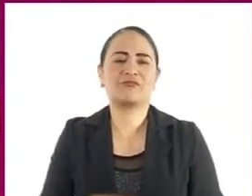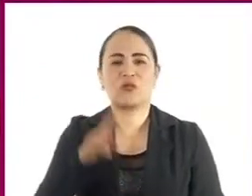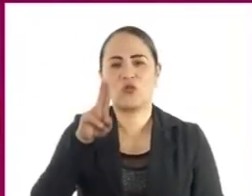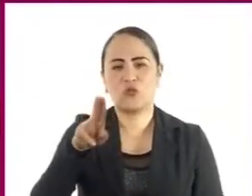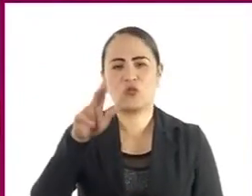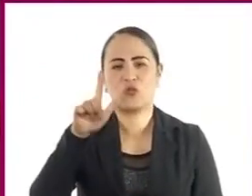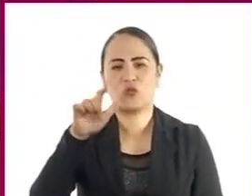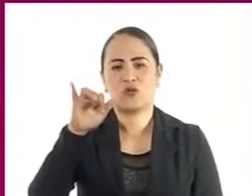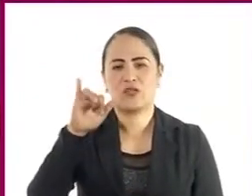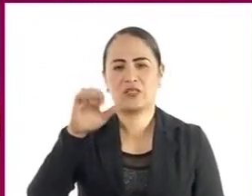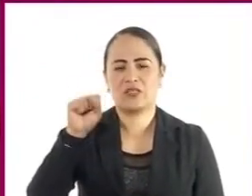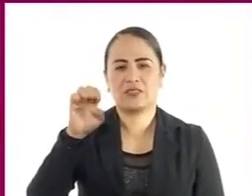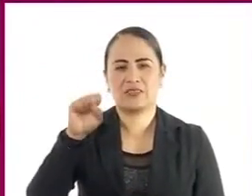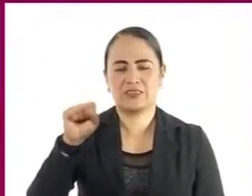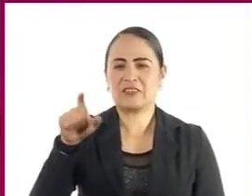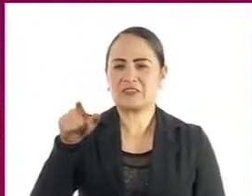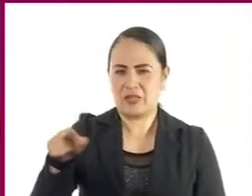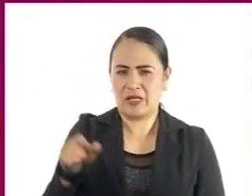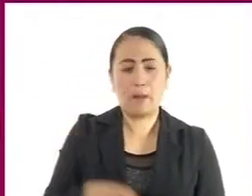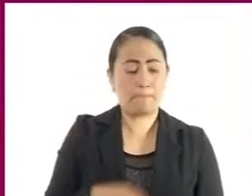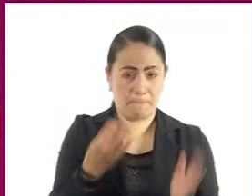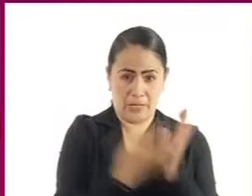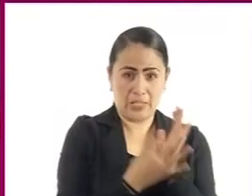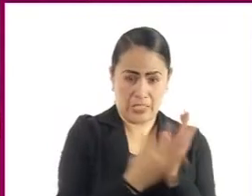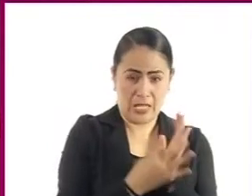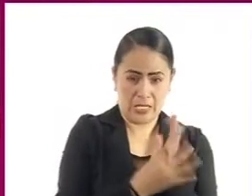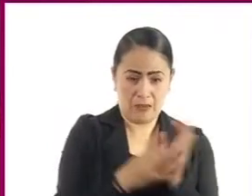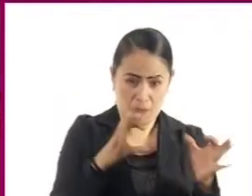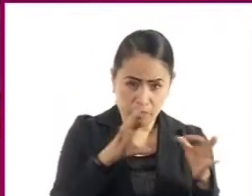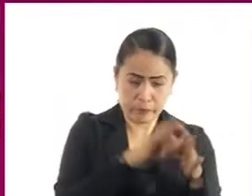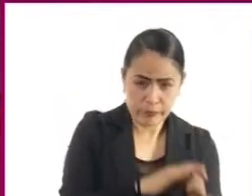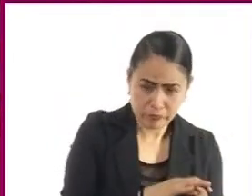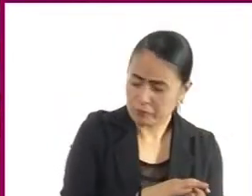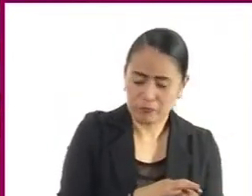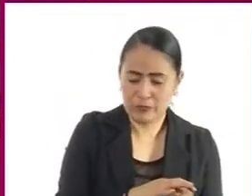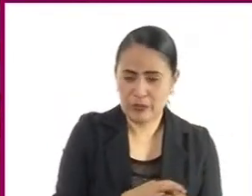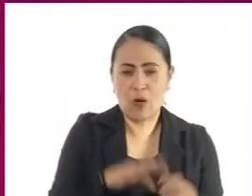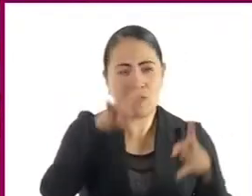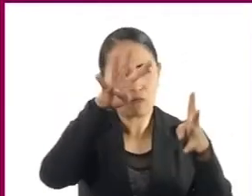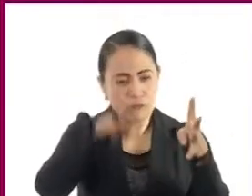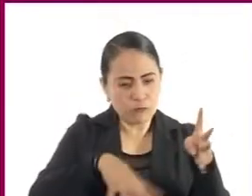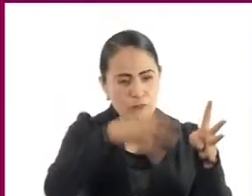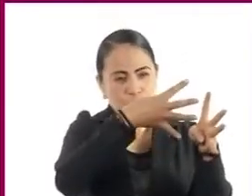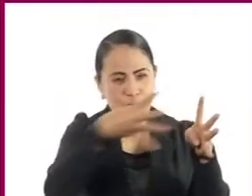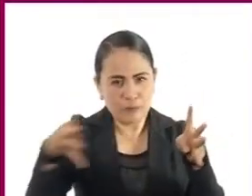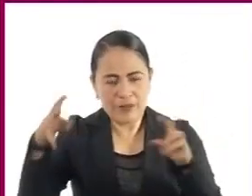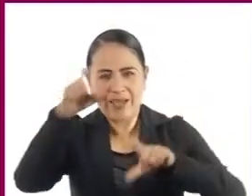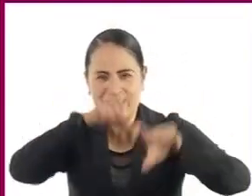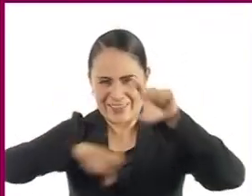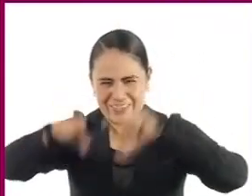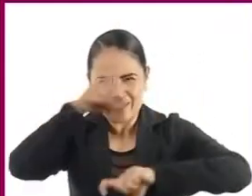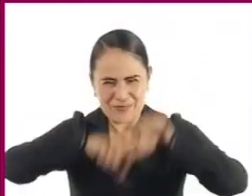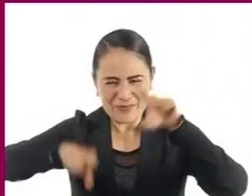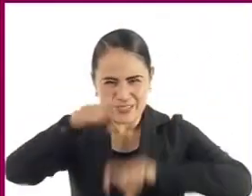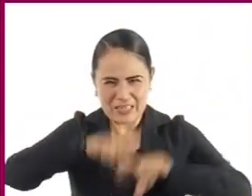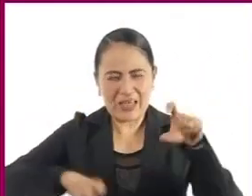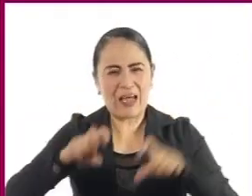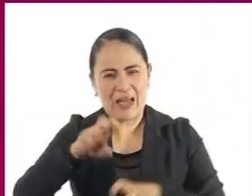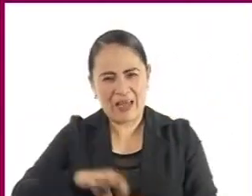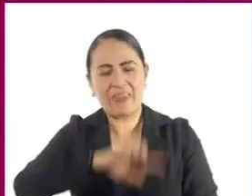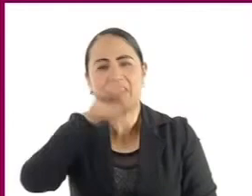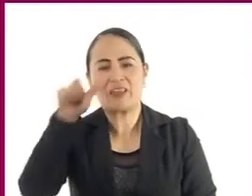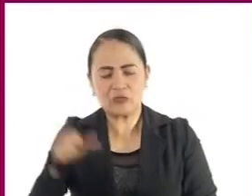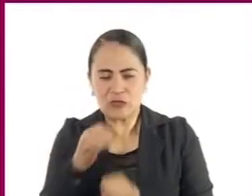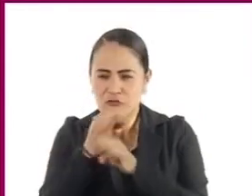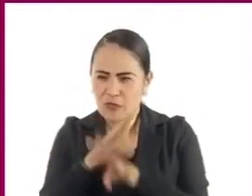que el helio pertenece a los elementos que no son metales, y al verlo en la tabla periódica puede retomar esa información para seguir